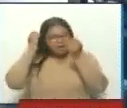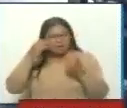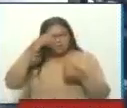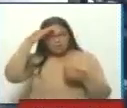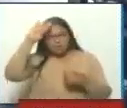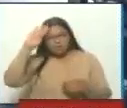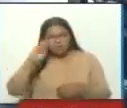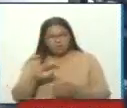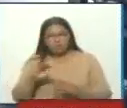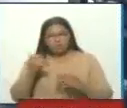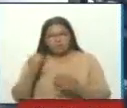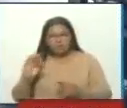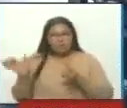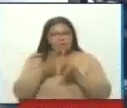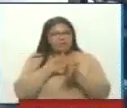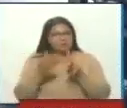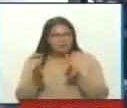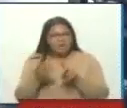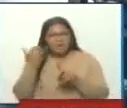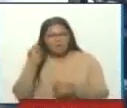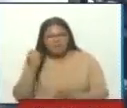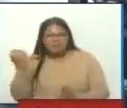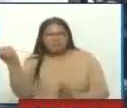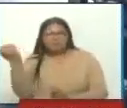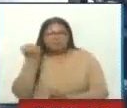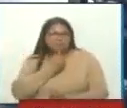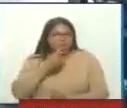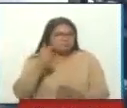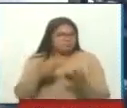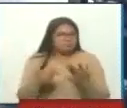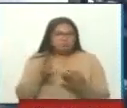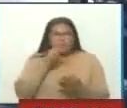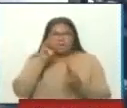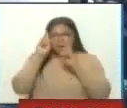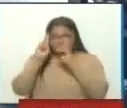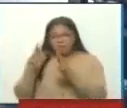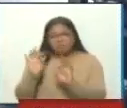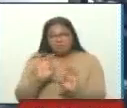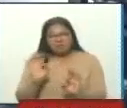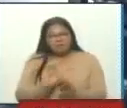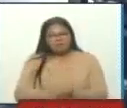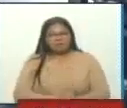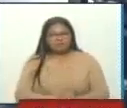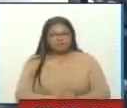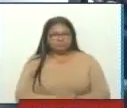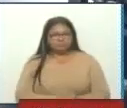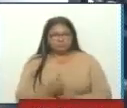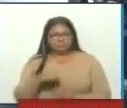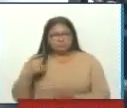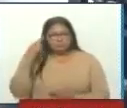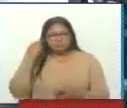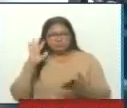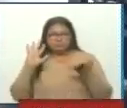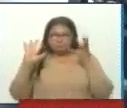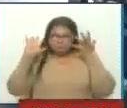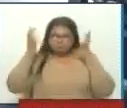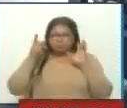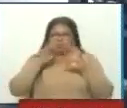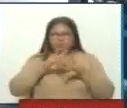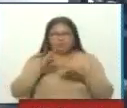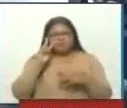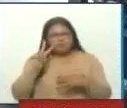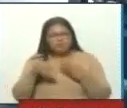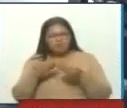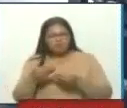había agresiones, cuando había asesinato, cuando no respetaban absolutamente nada, porque era una locura, porque estamos viviendo bajo